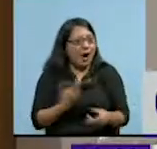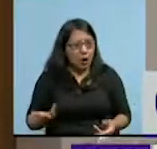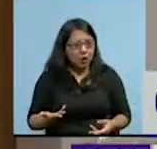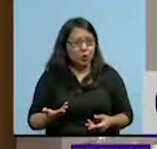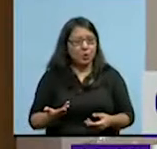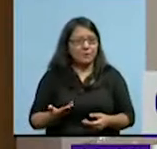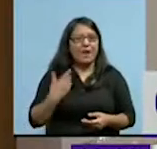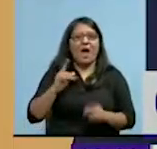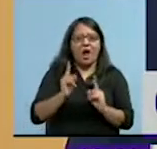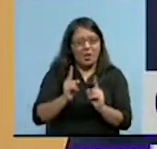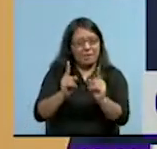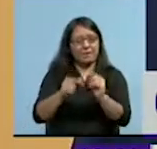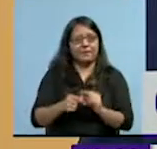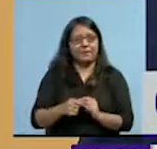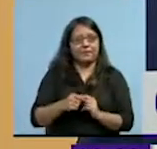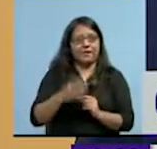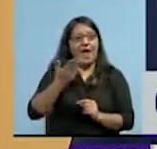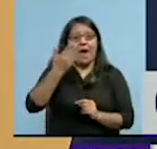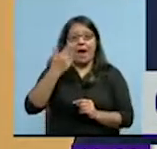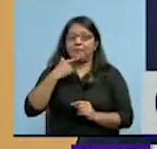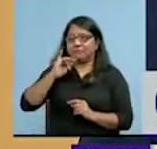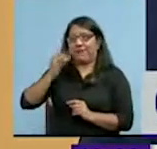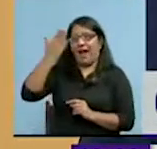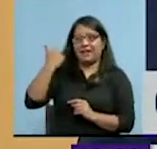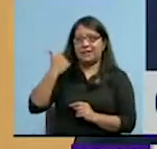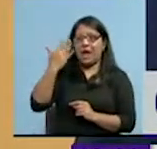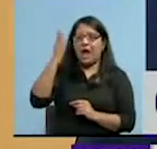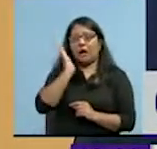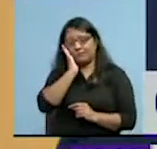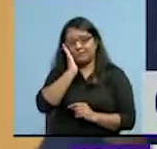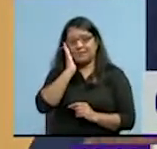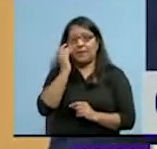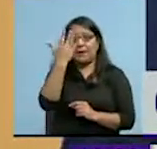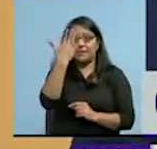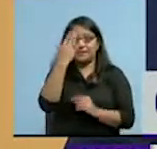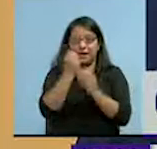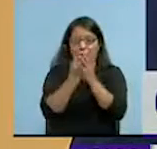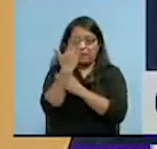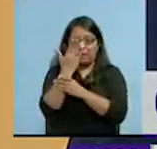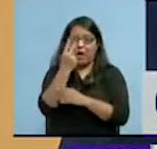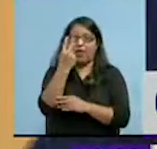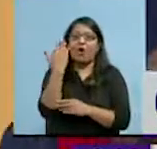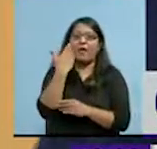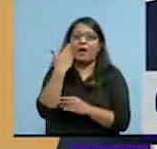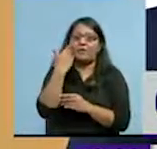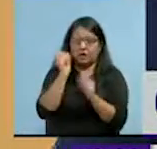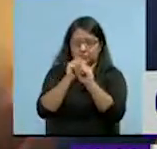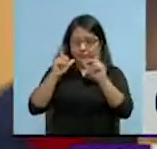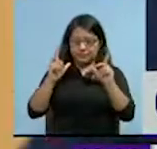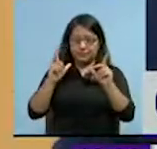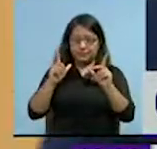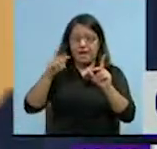al ritmo anterior claro allá nos acostábamos a las 5 de la mañana y nos levantábamos 2 de la tarde y